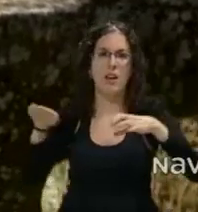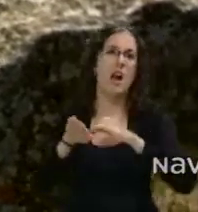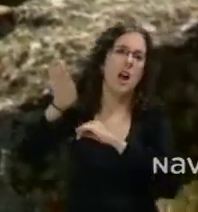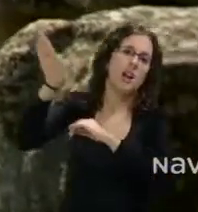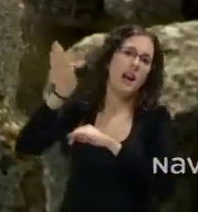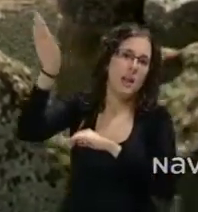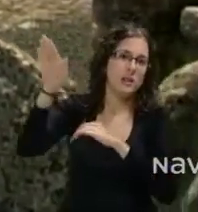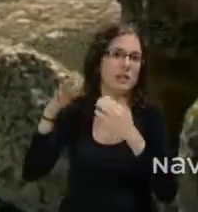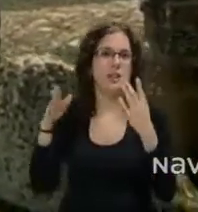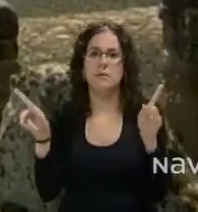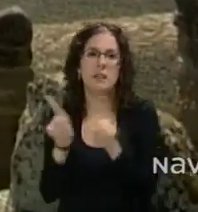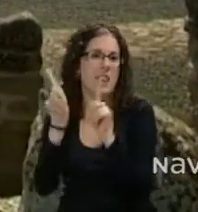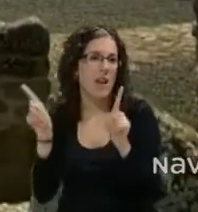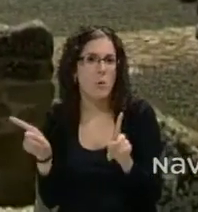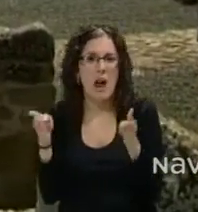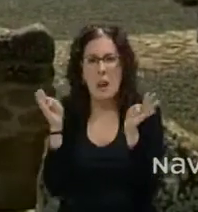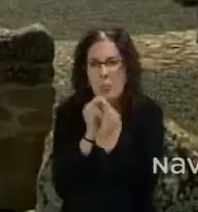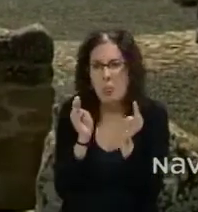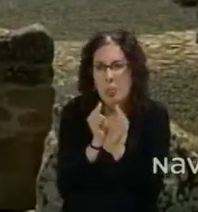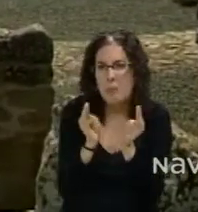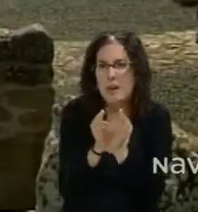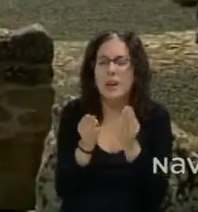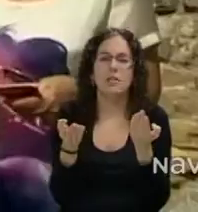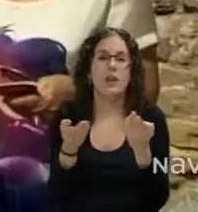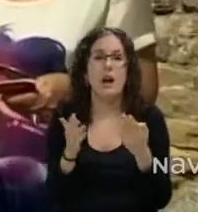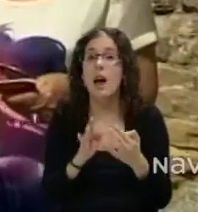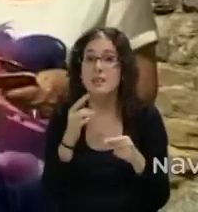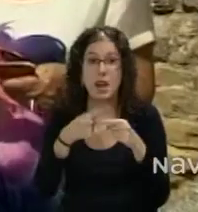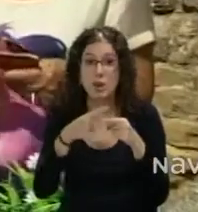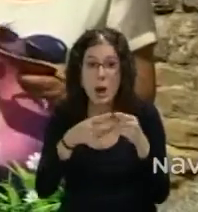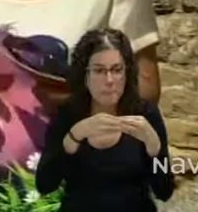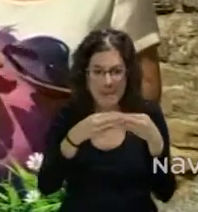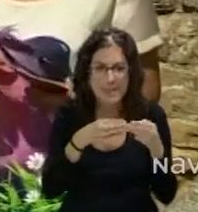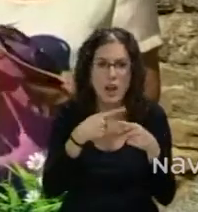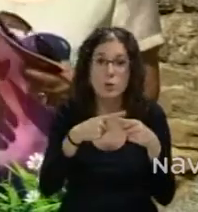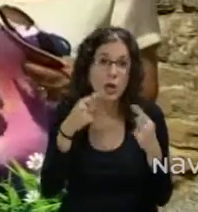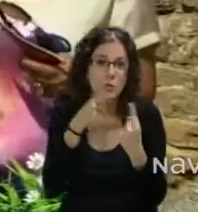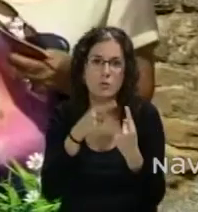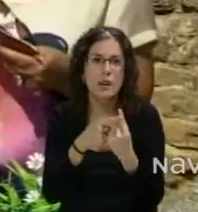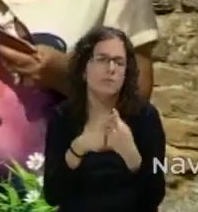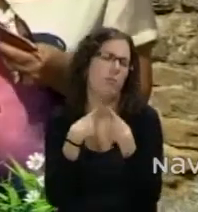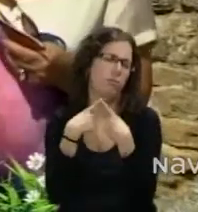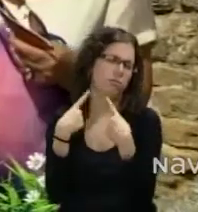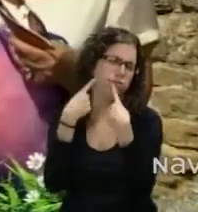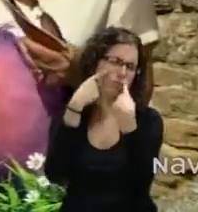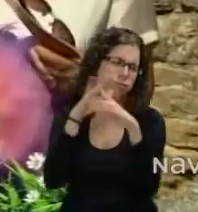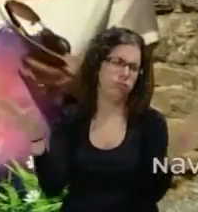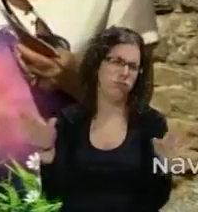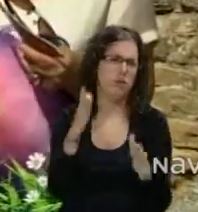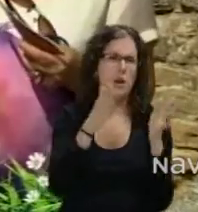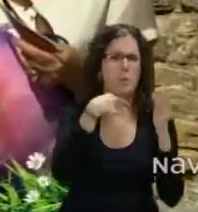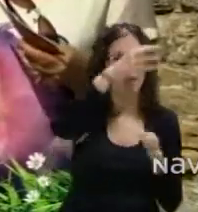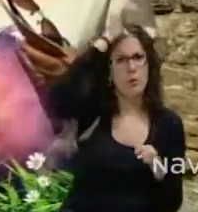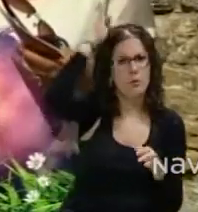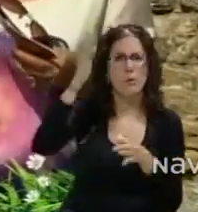enlosados anteriores, incluso en los enseres y en los materiales no tienen nada que ver con la etapa romana. La etapa romana ha salido a la